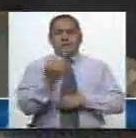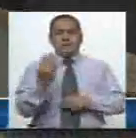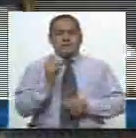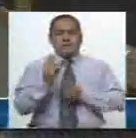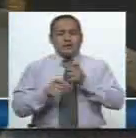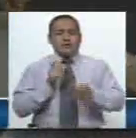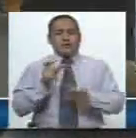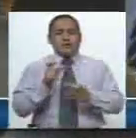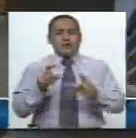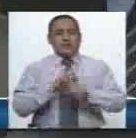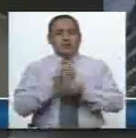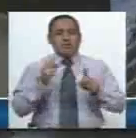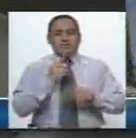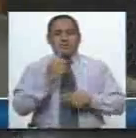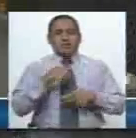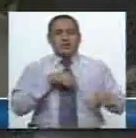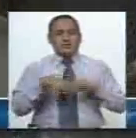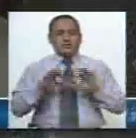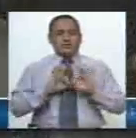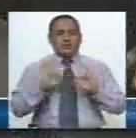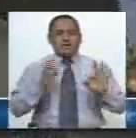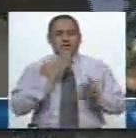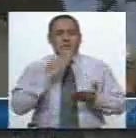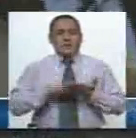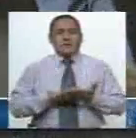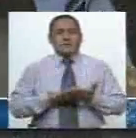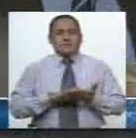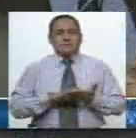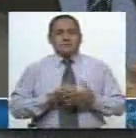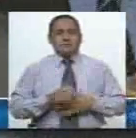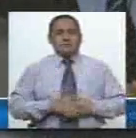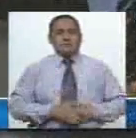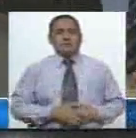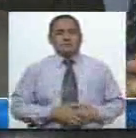personas y no estamos armando absolutamente nada.